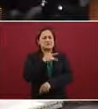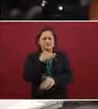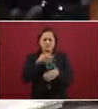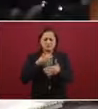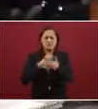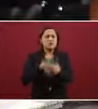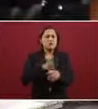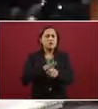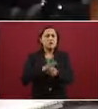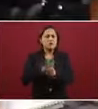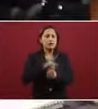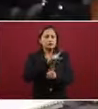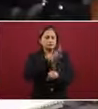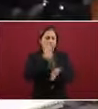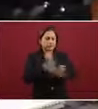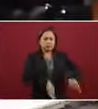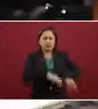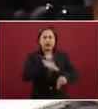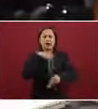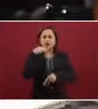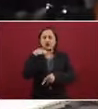ni la corrupción ni el mugrero?